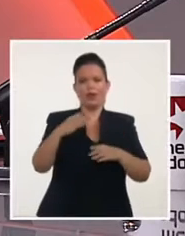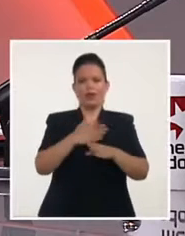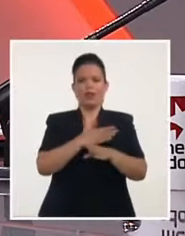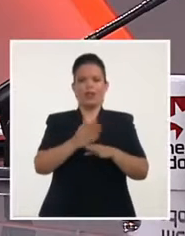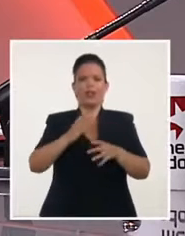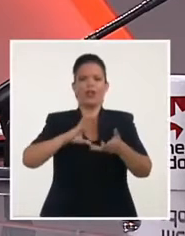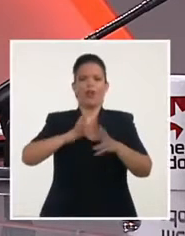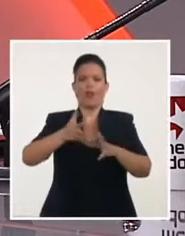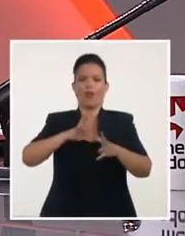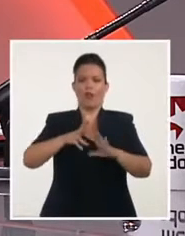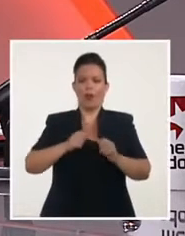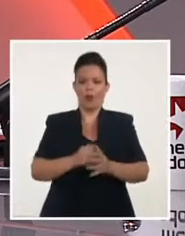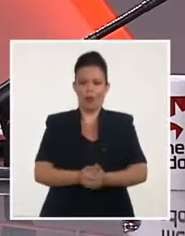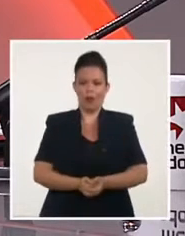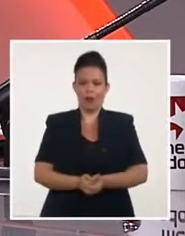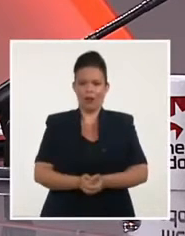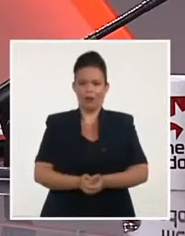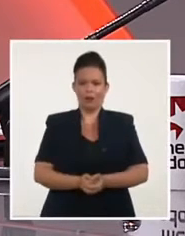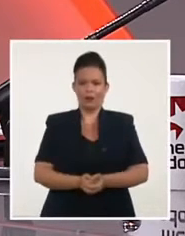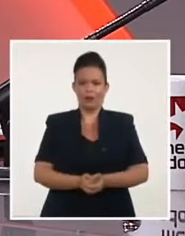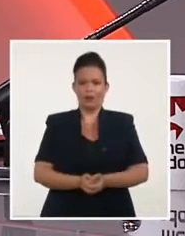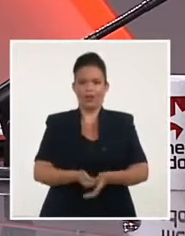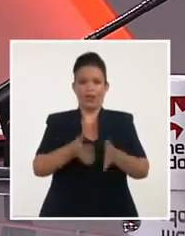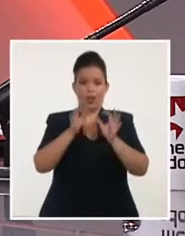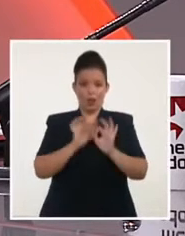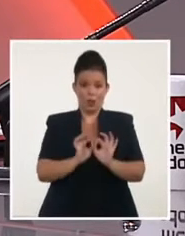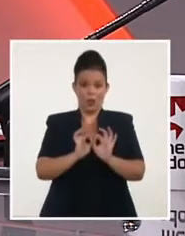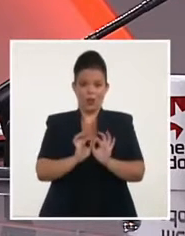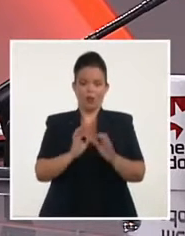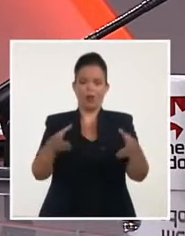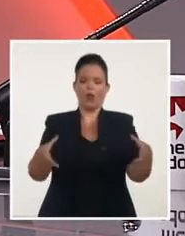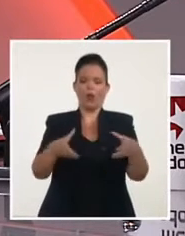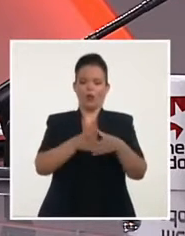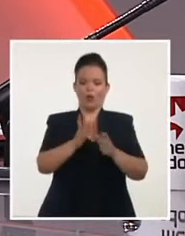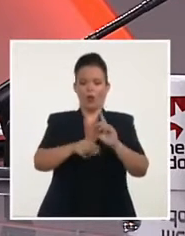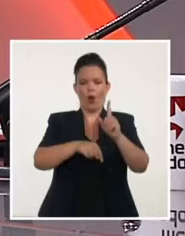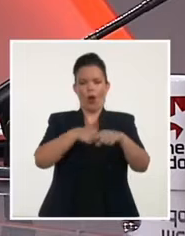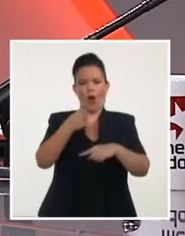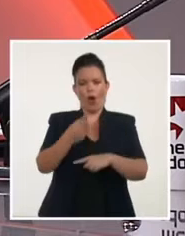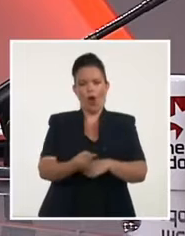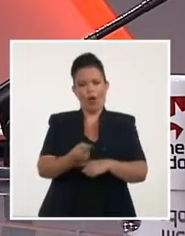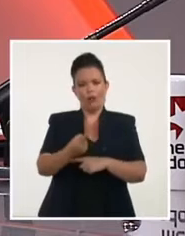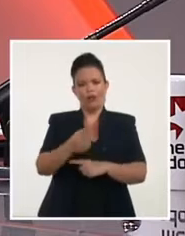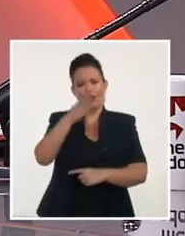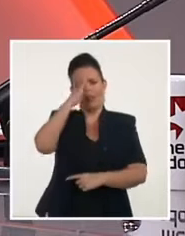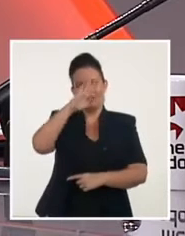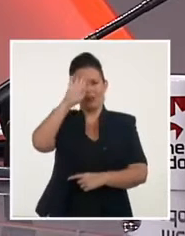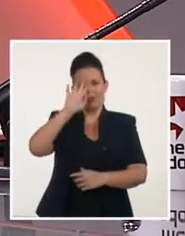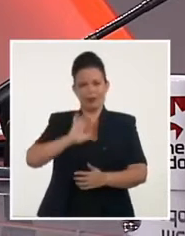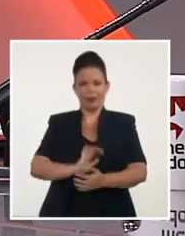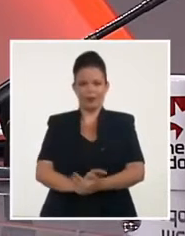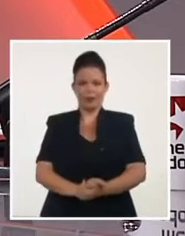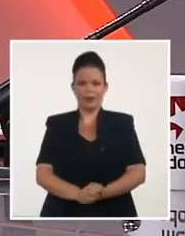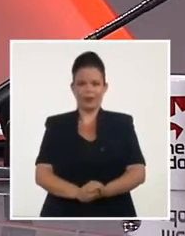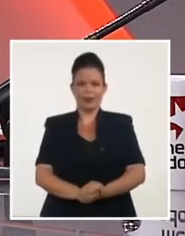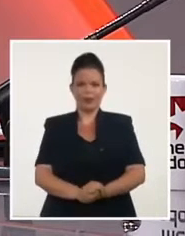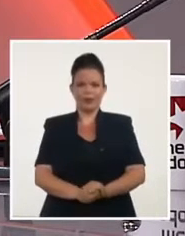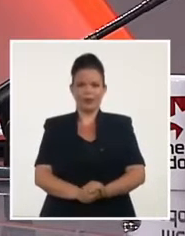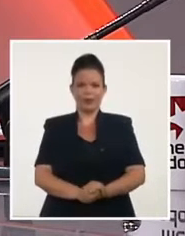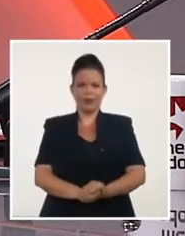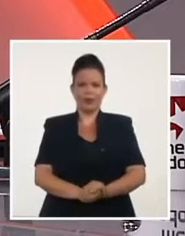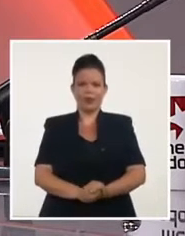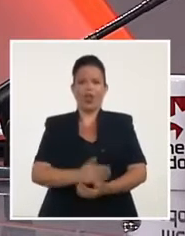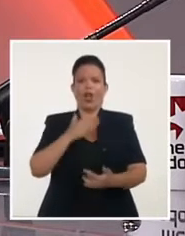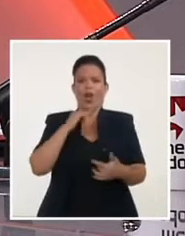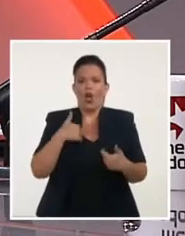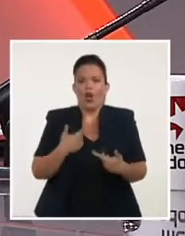comunicacional y cibernética y el llamado golpe suave que se ejecuta contra Cuba. De cómo se mueve esa interrelación